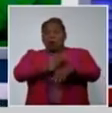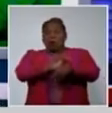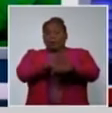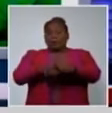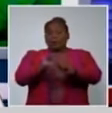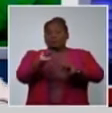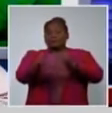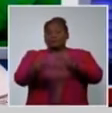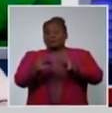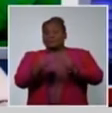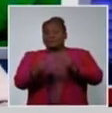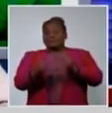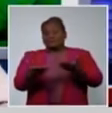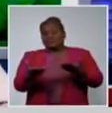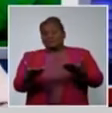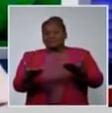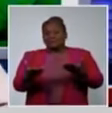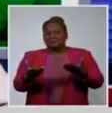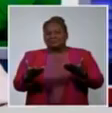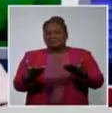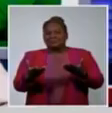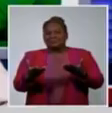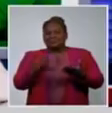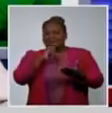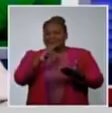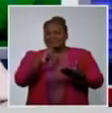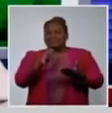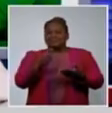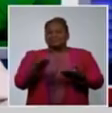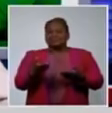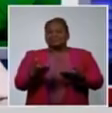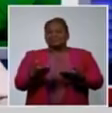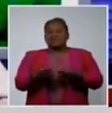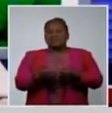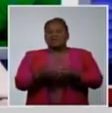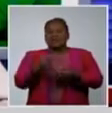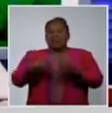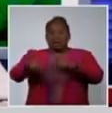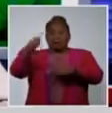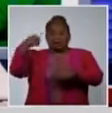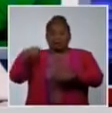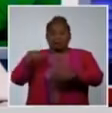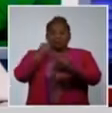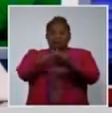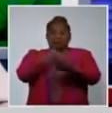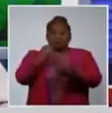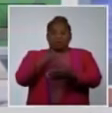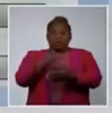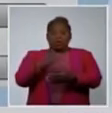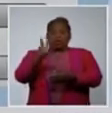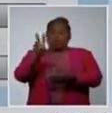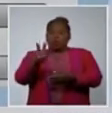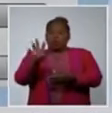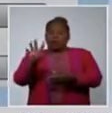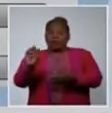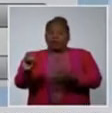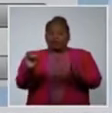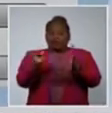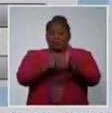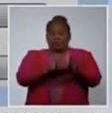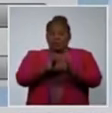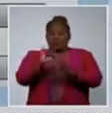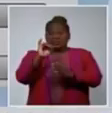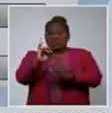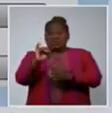poco paradójico la misma noche confirmaron 240 mil 669